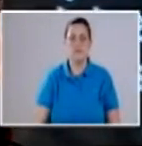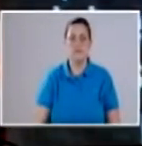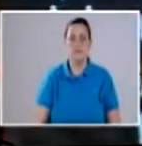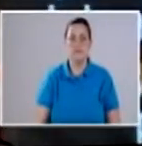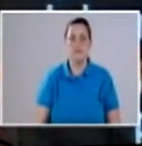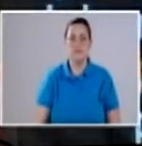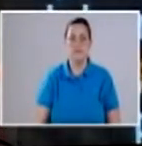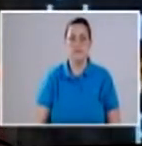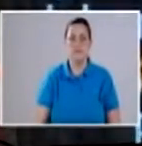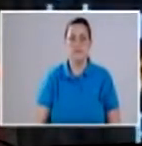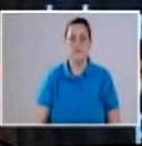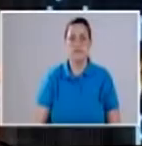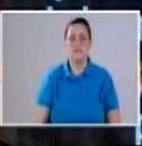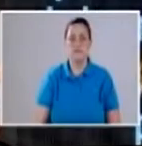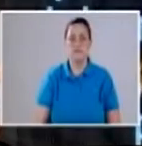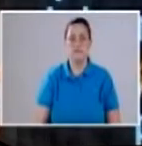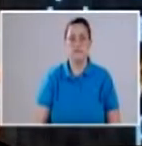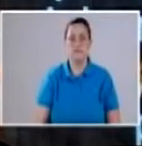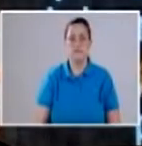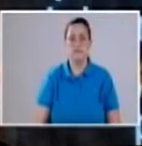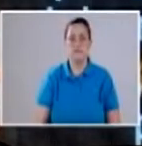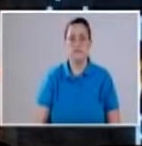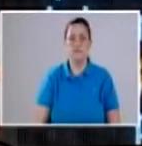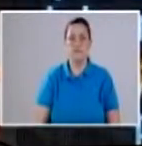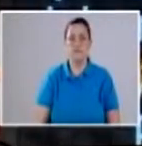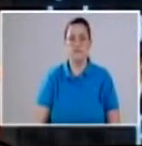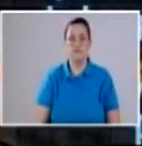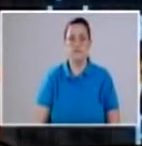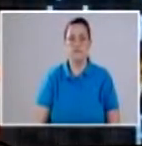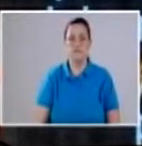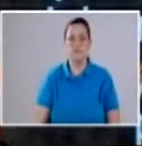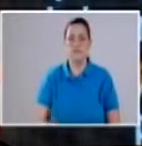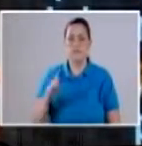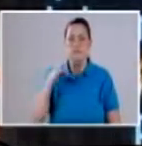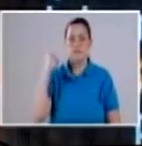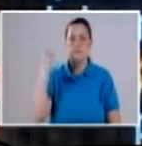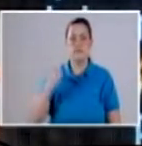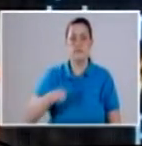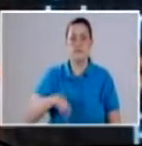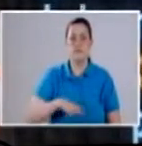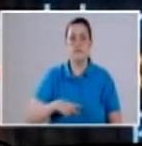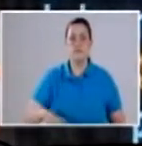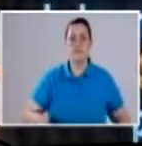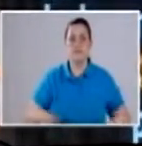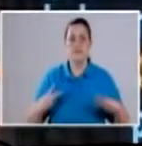lo llevemos a lo cristiano, que toda nuestra vida sea